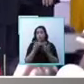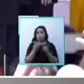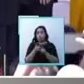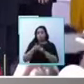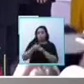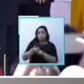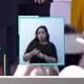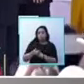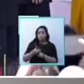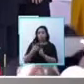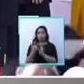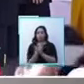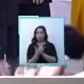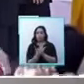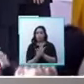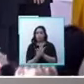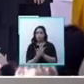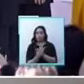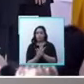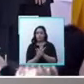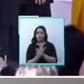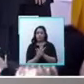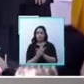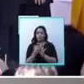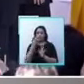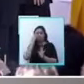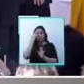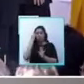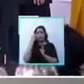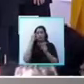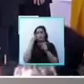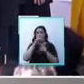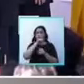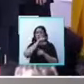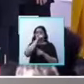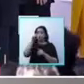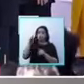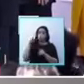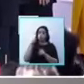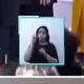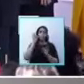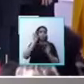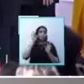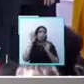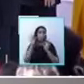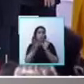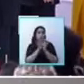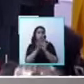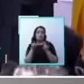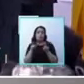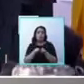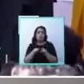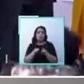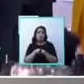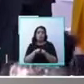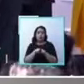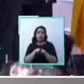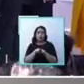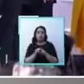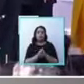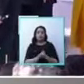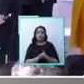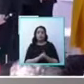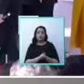sensación de mayor tranquilidad en materia de seguridad, en materia de salud, independientemente que tocó destrabar, ¿verdad?, el tema